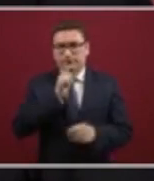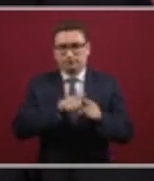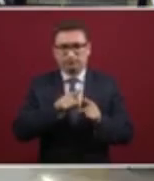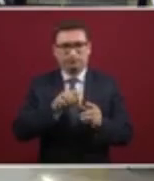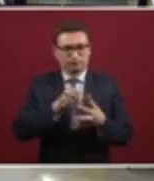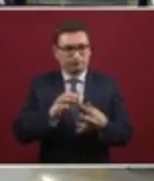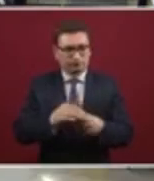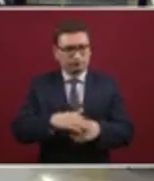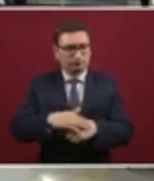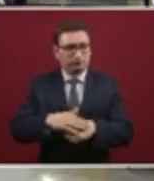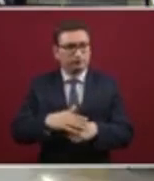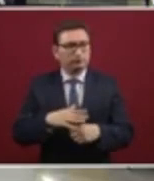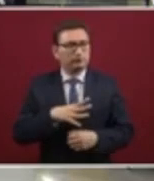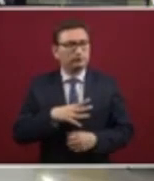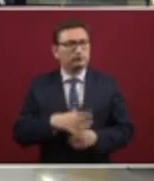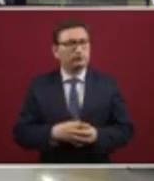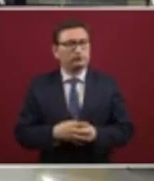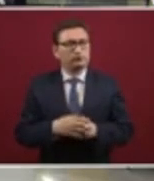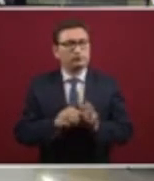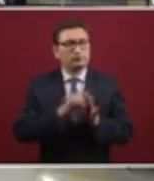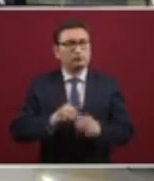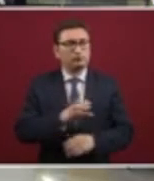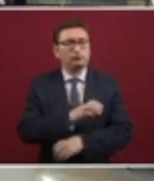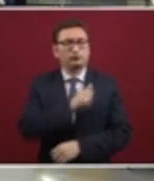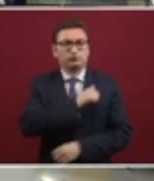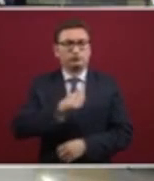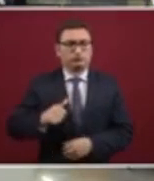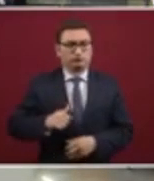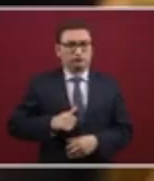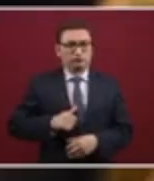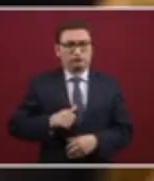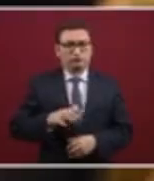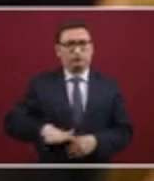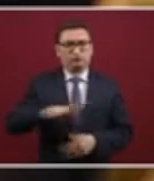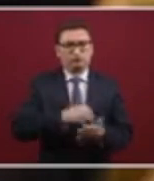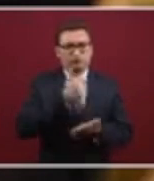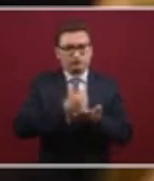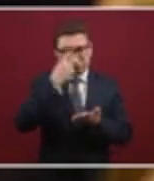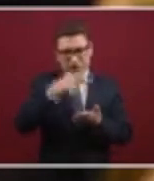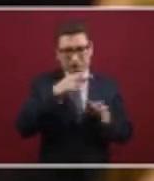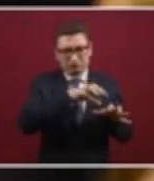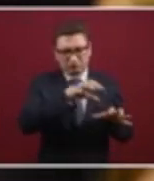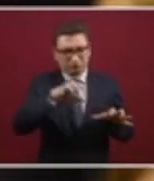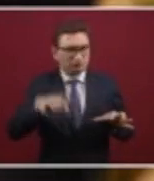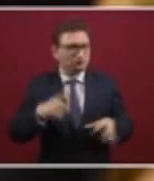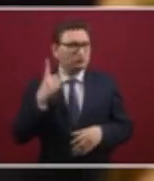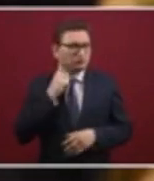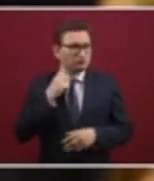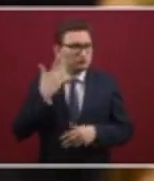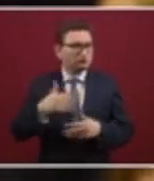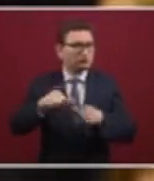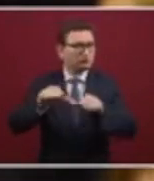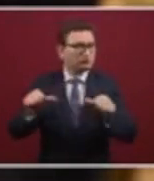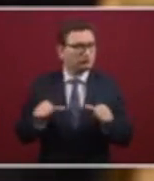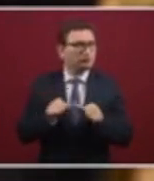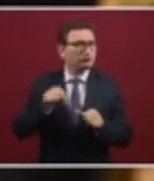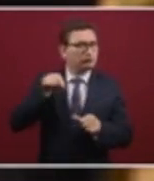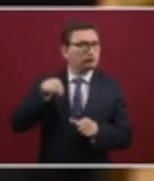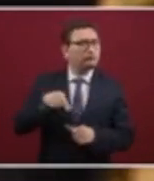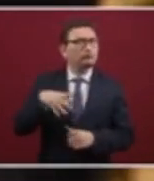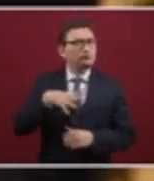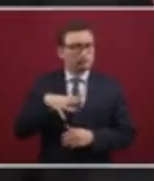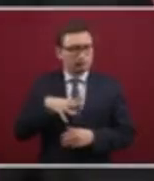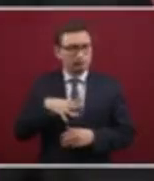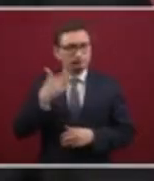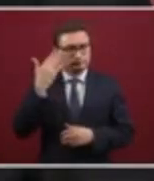el vicio, por ejemplo, en todas las alcaldías de la Ciudad de México, áreas en donde todavía la entrada y